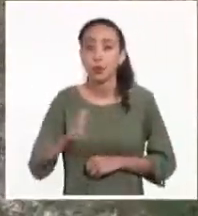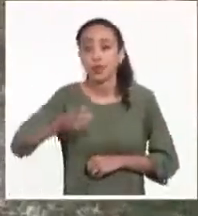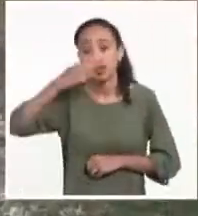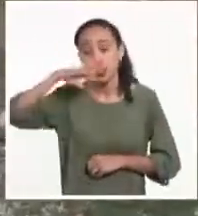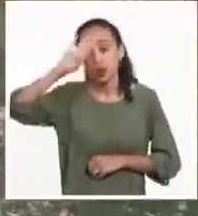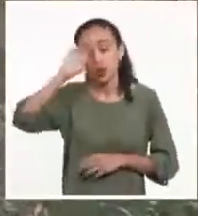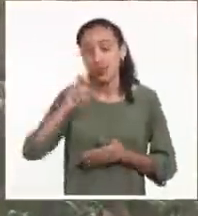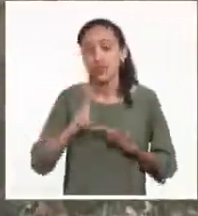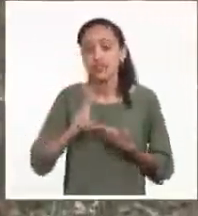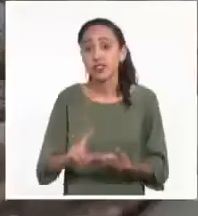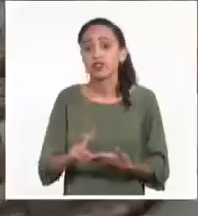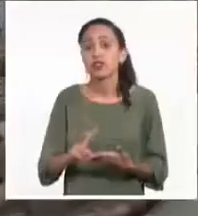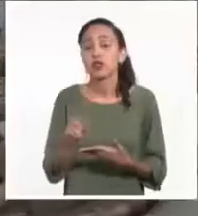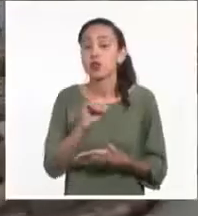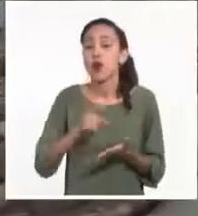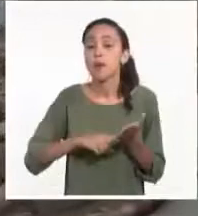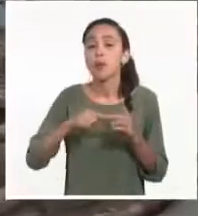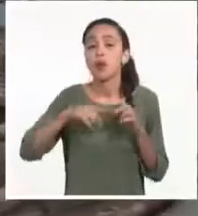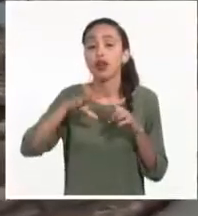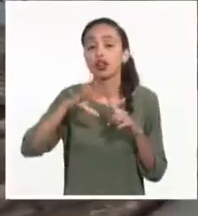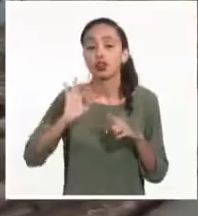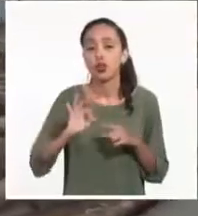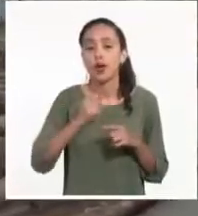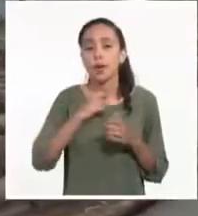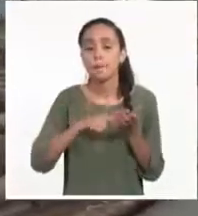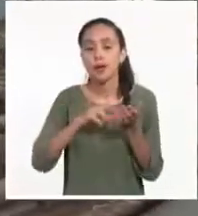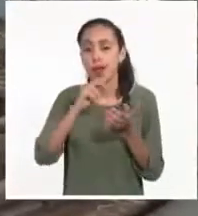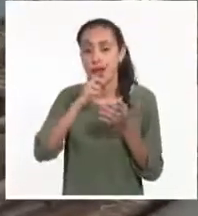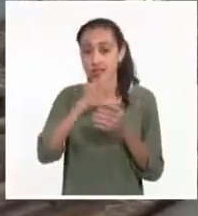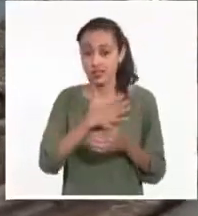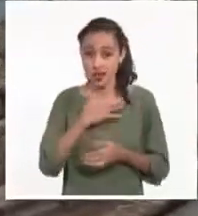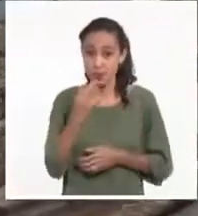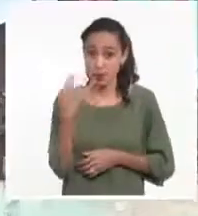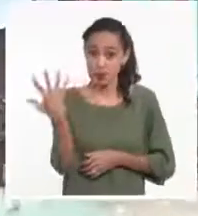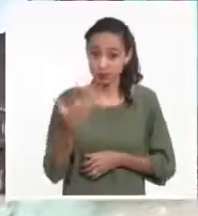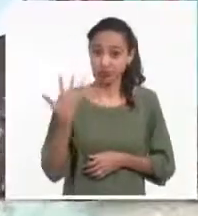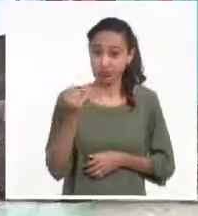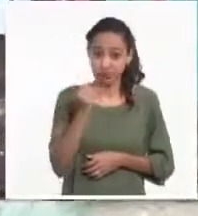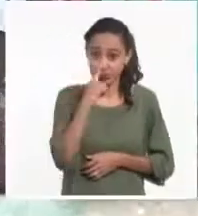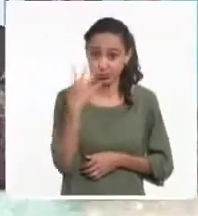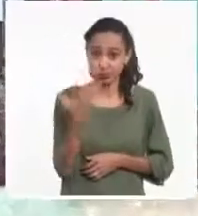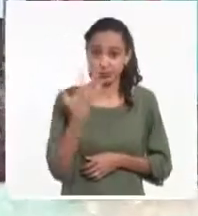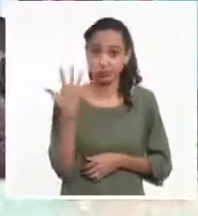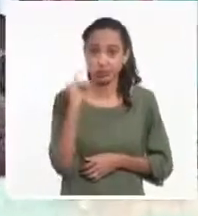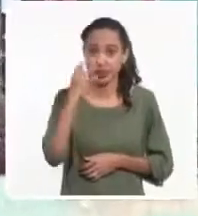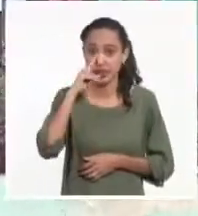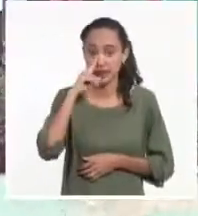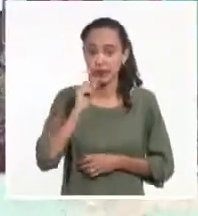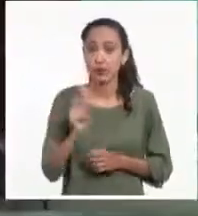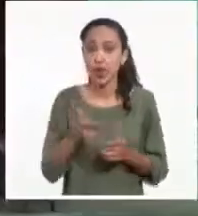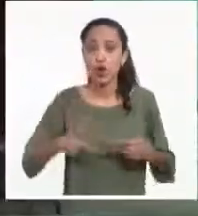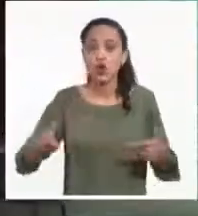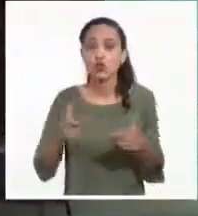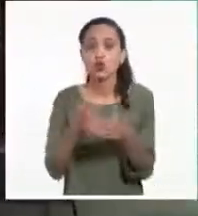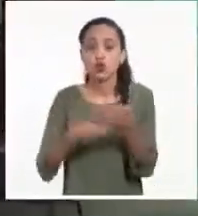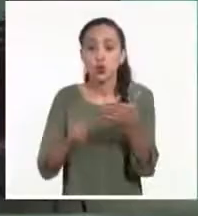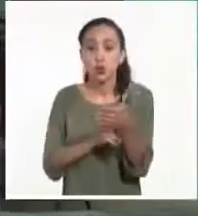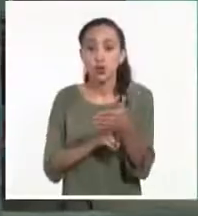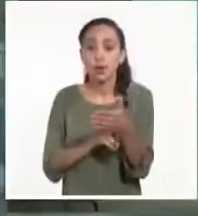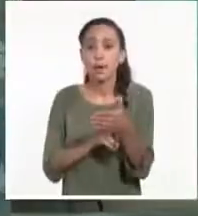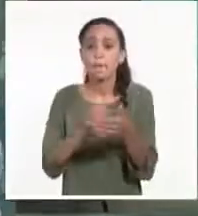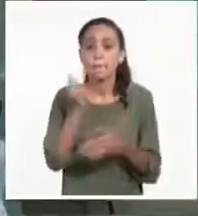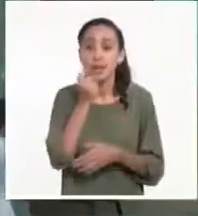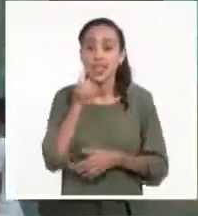también visitó Puerto Esperanza, justo por donde salió el huracán Ian de Cuba. En este Consejo Popular Viñalero, con más